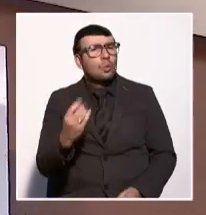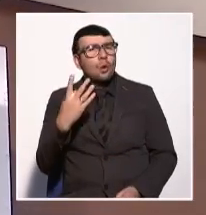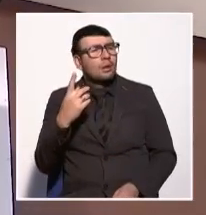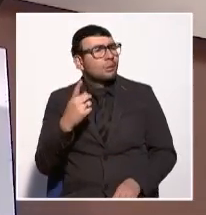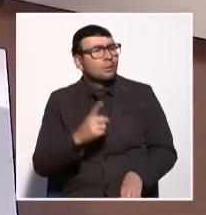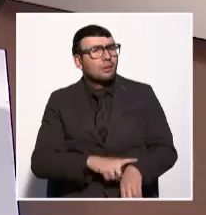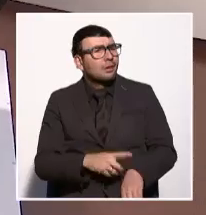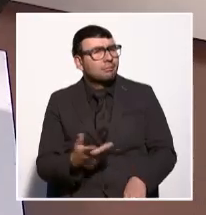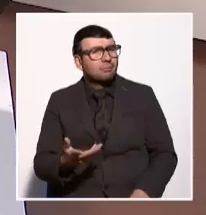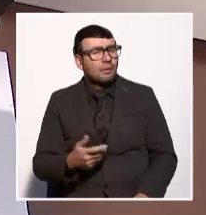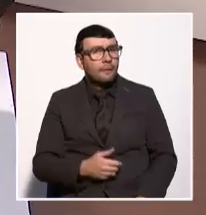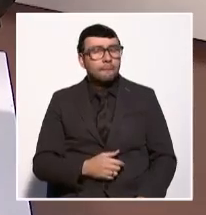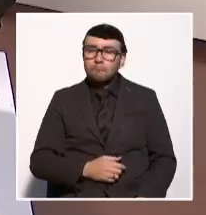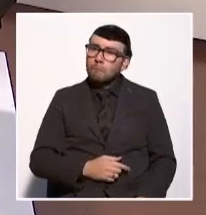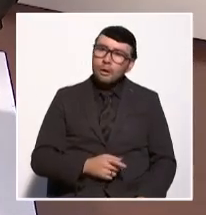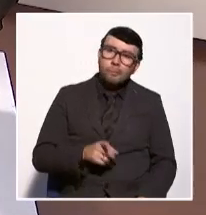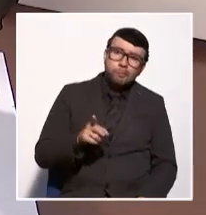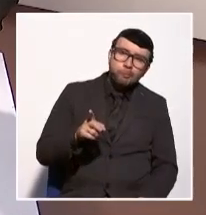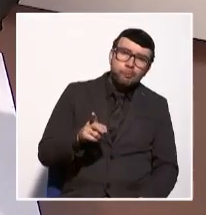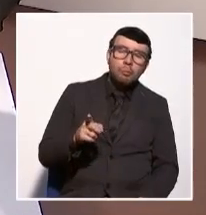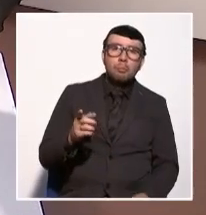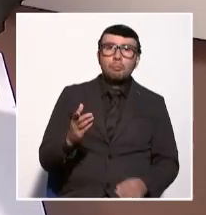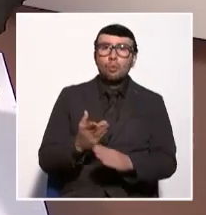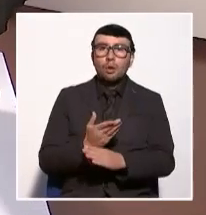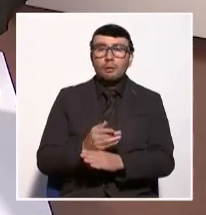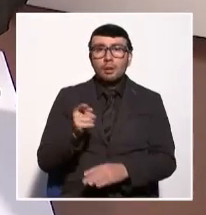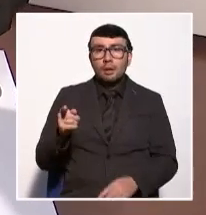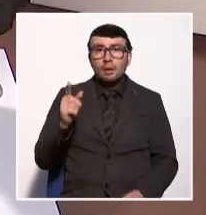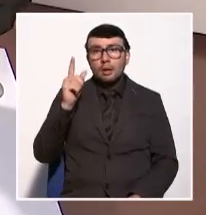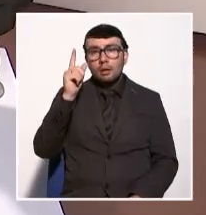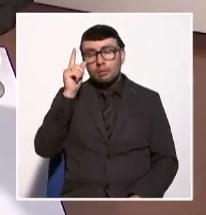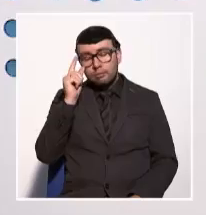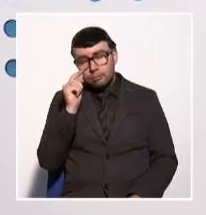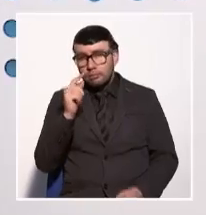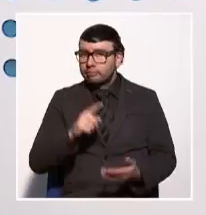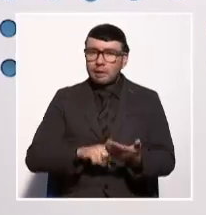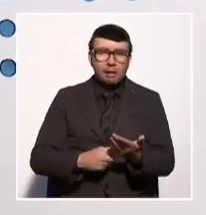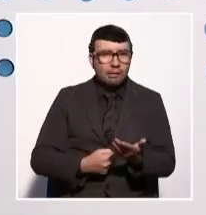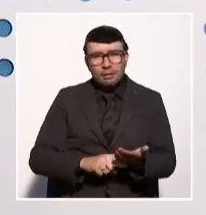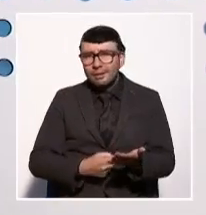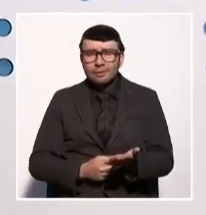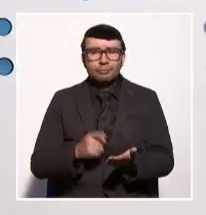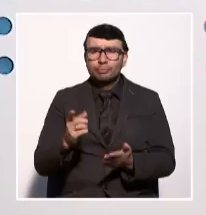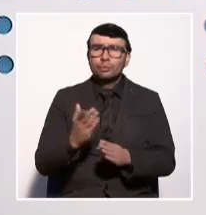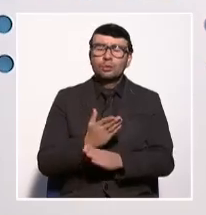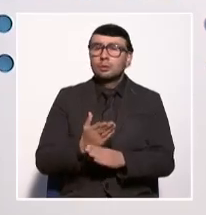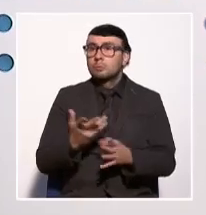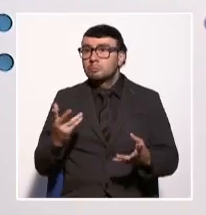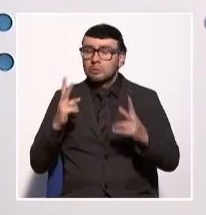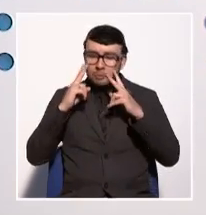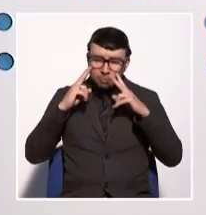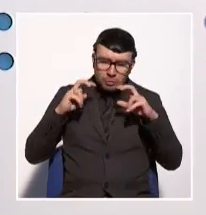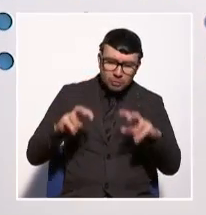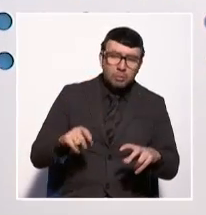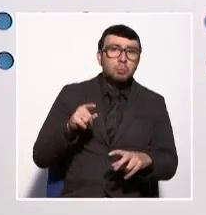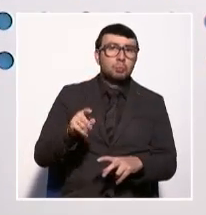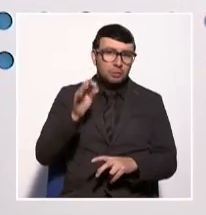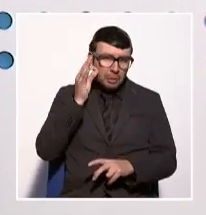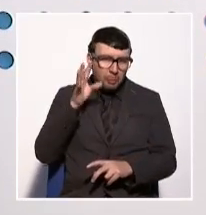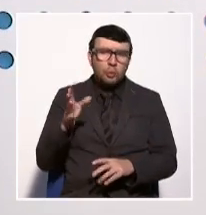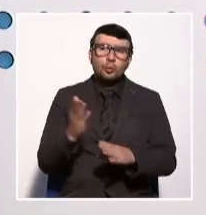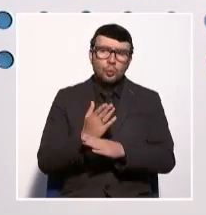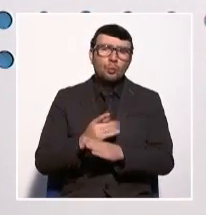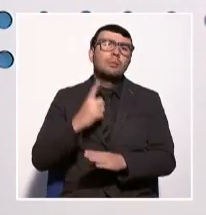el problema de insomnio hay que buscarlo en muchas causas es posible que el problema de tiroides esté relacionado con